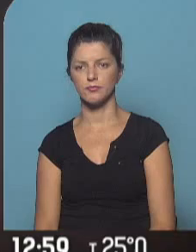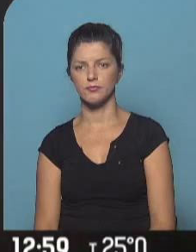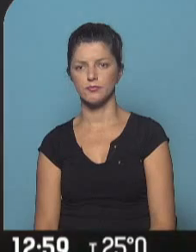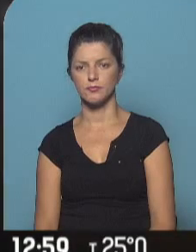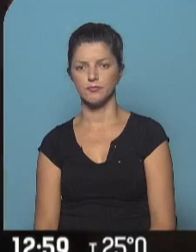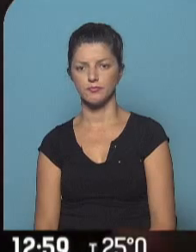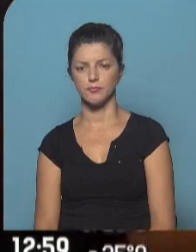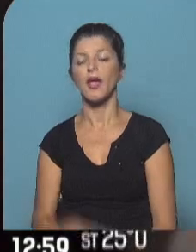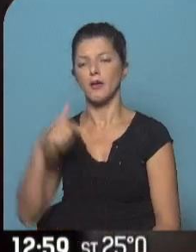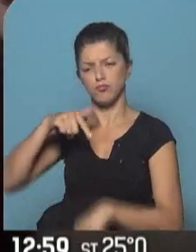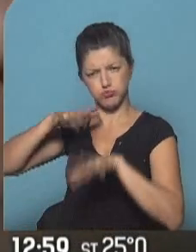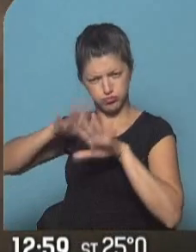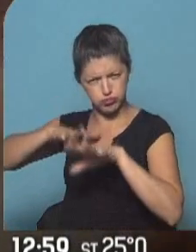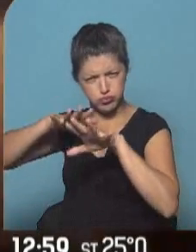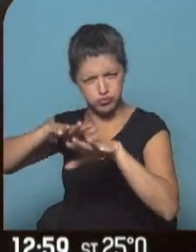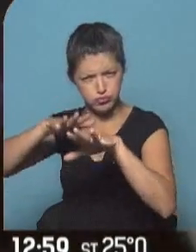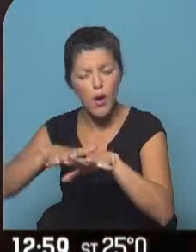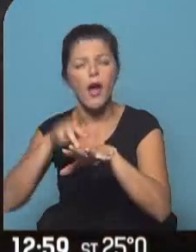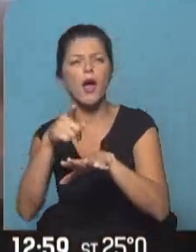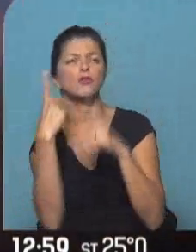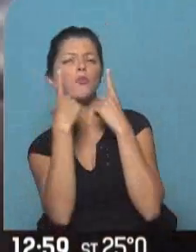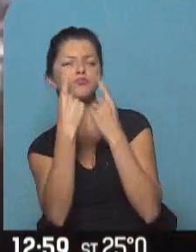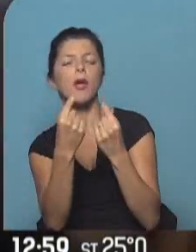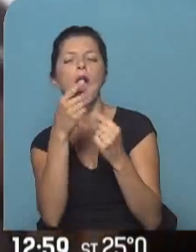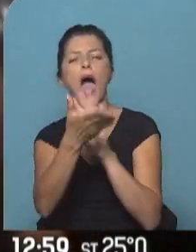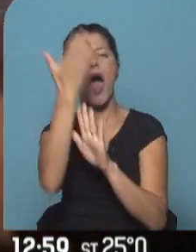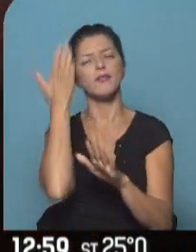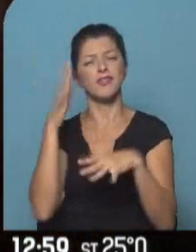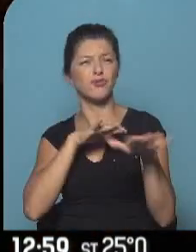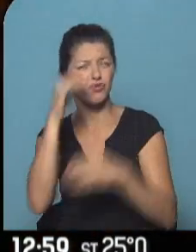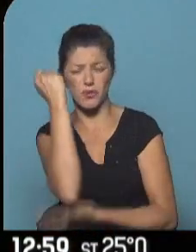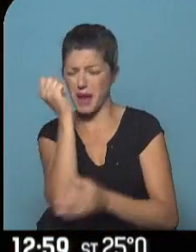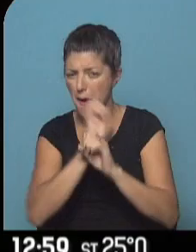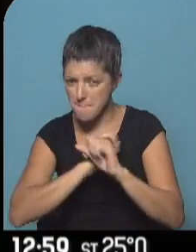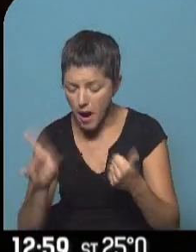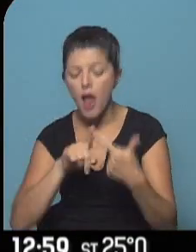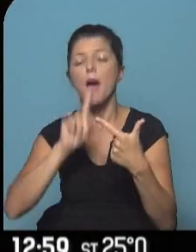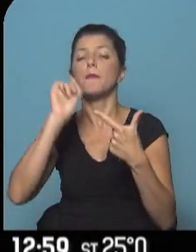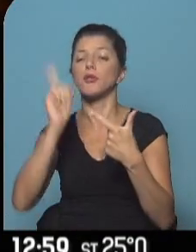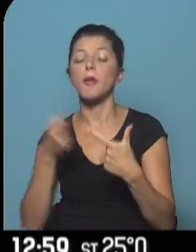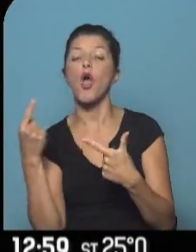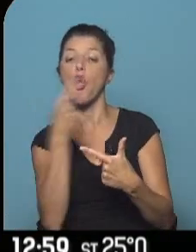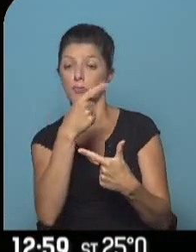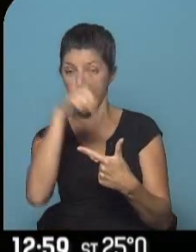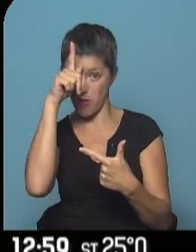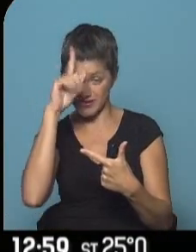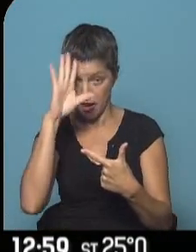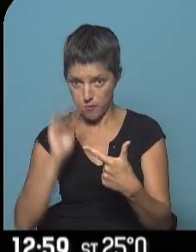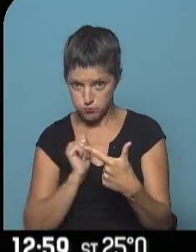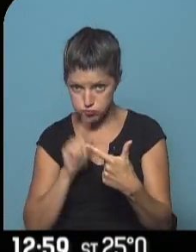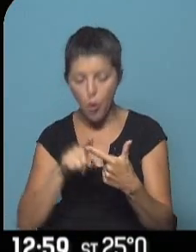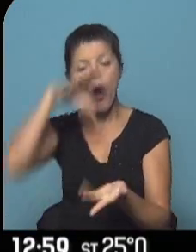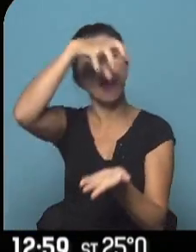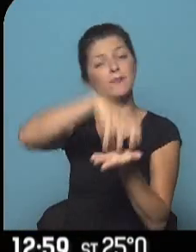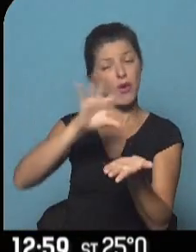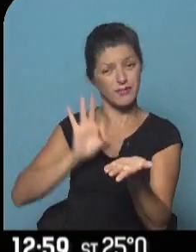Los manifestantes no solo expresaron su descontento con la marcha de la economía, sino que se enfrentaron a las fuerzas de seguridad, incendiando estaciones de